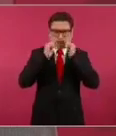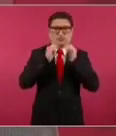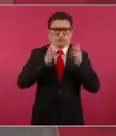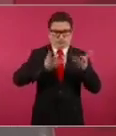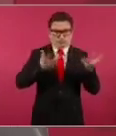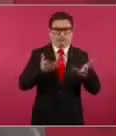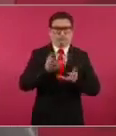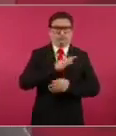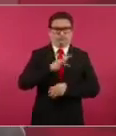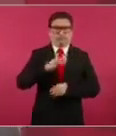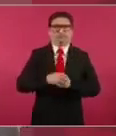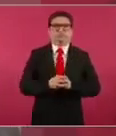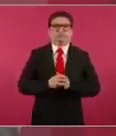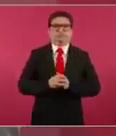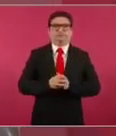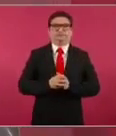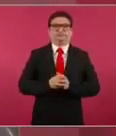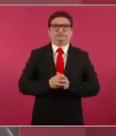Sí